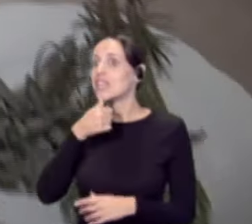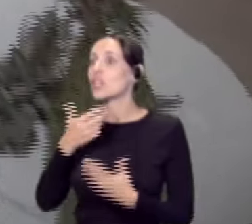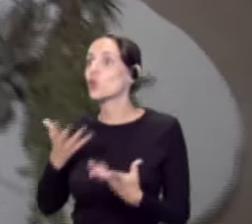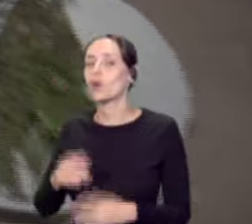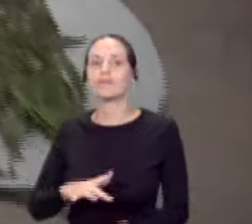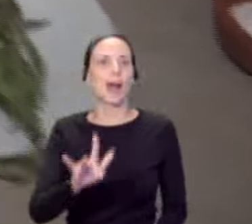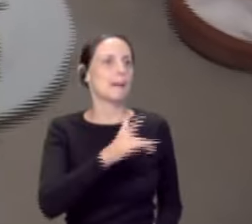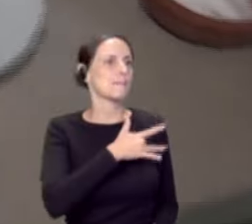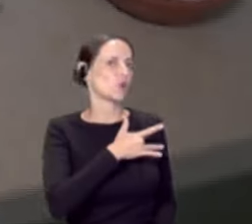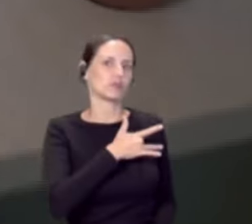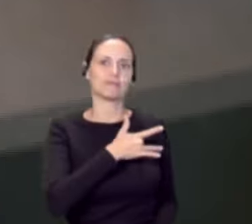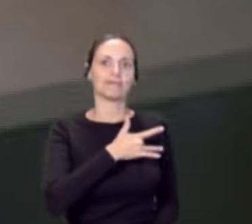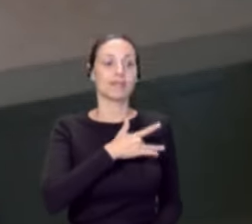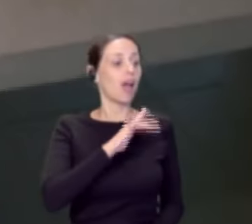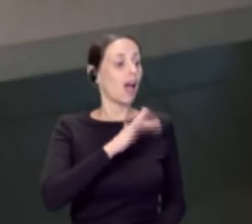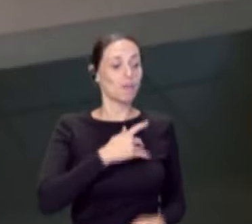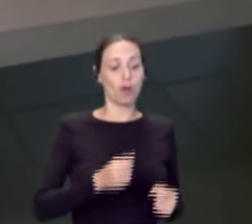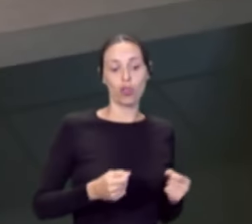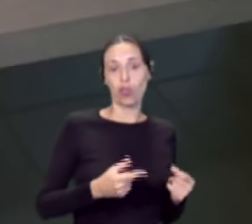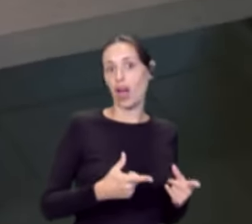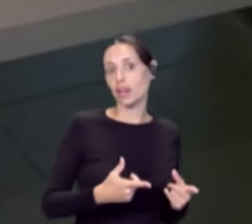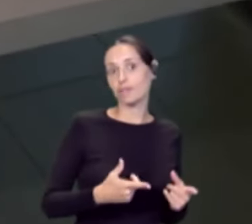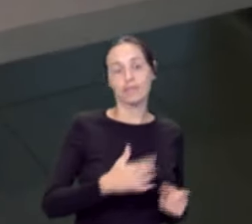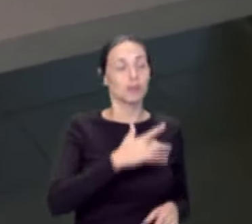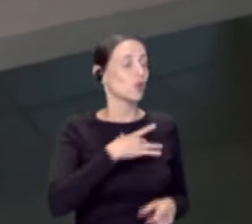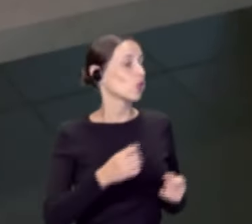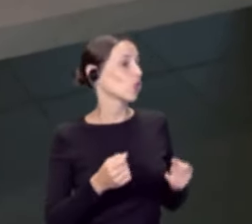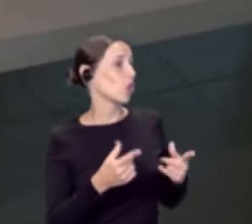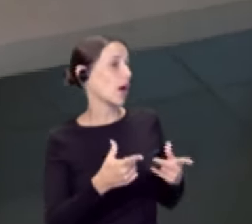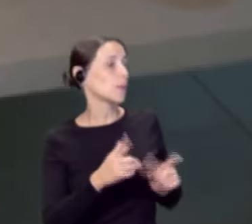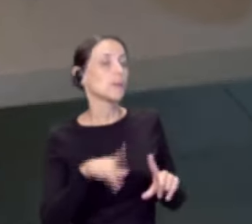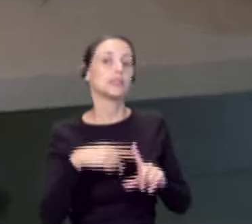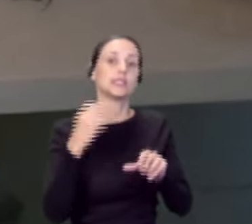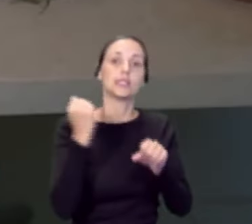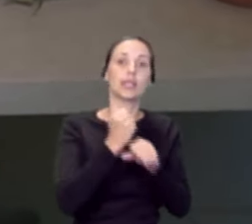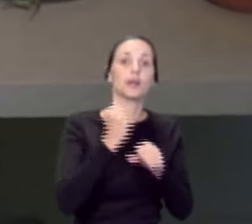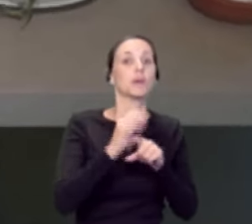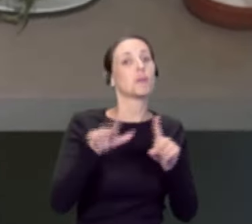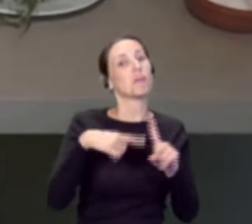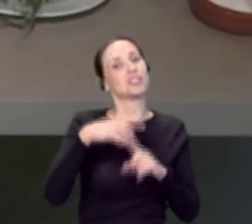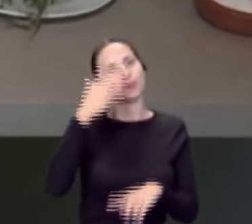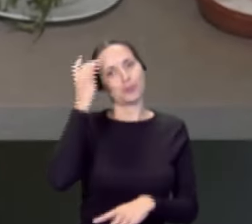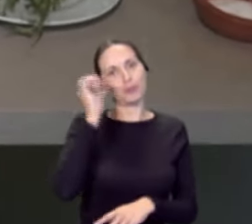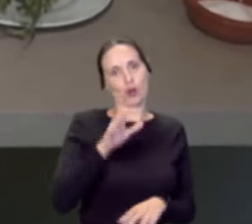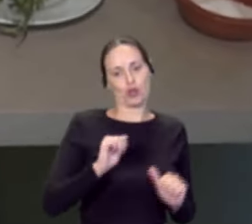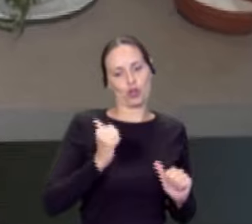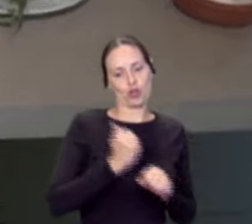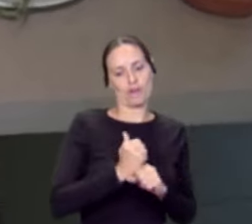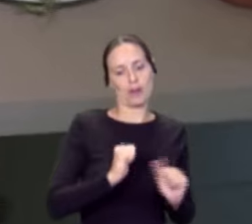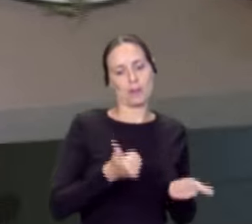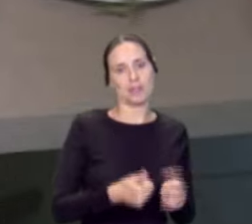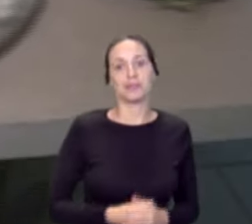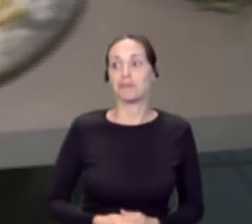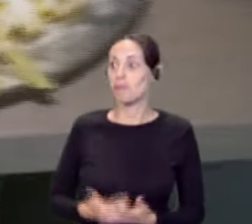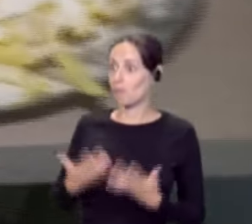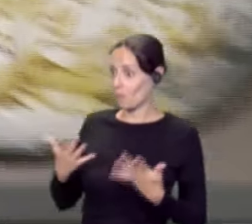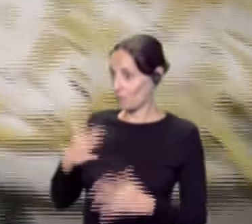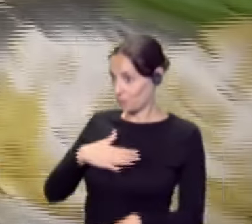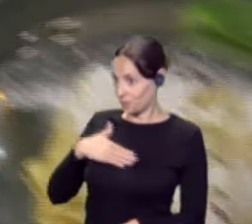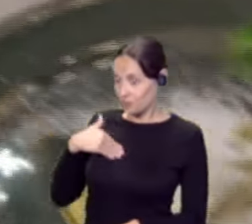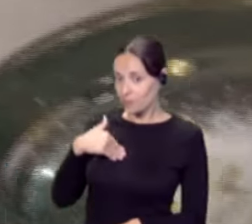El amor, ponerle amor, mucho trabajo y empezar desde muy tempranito. Pues Pablo, si te parece, vamos a